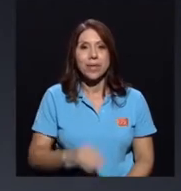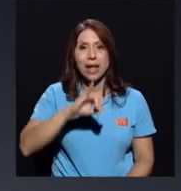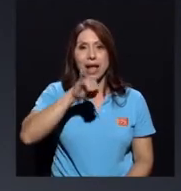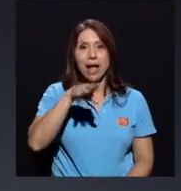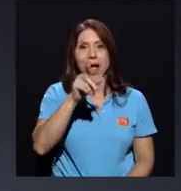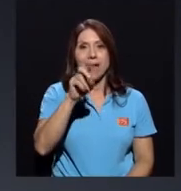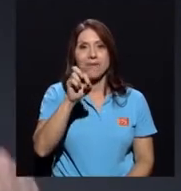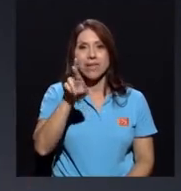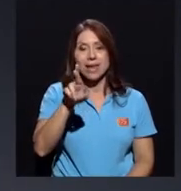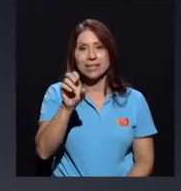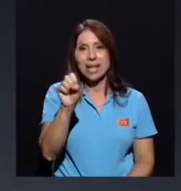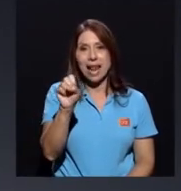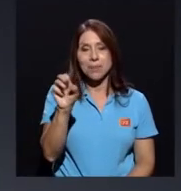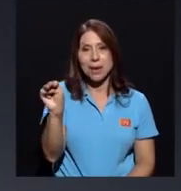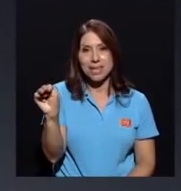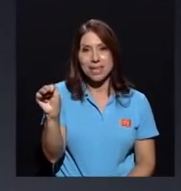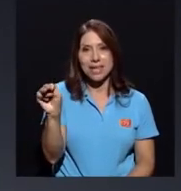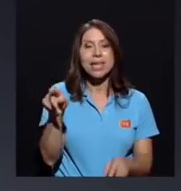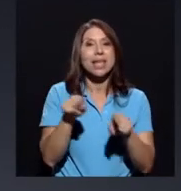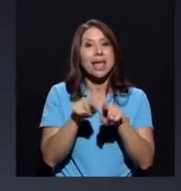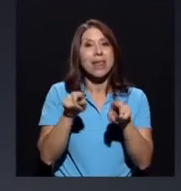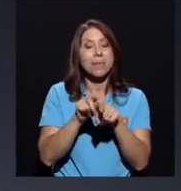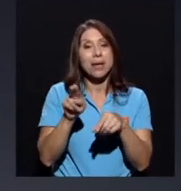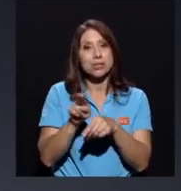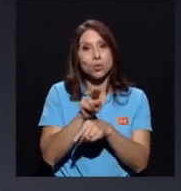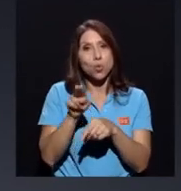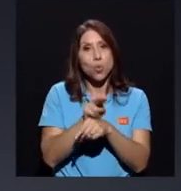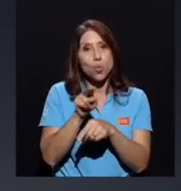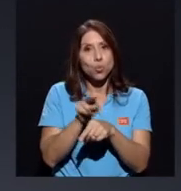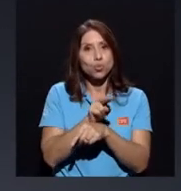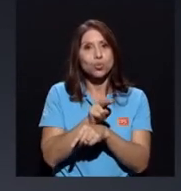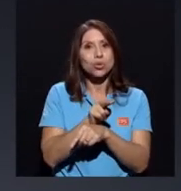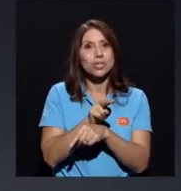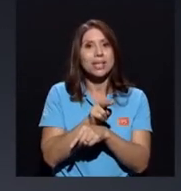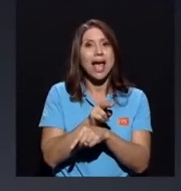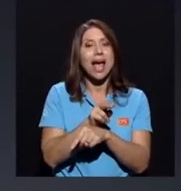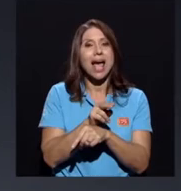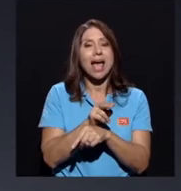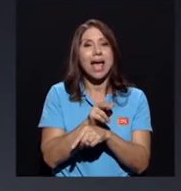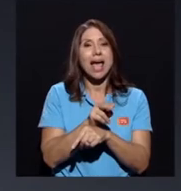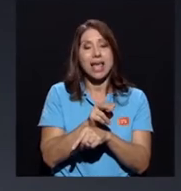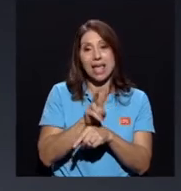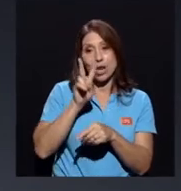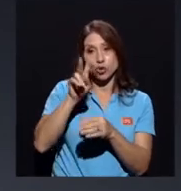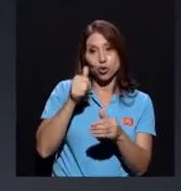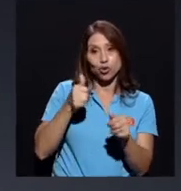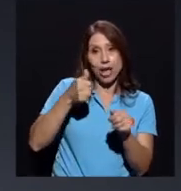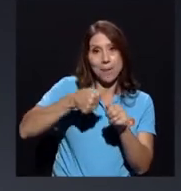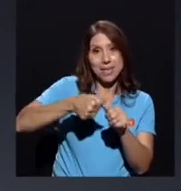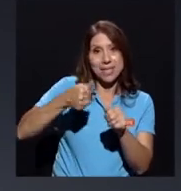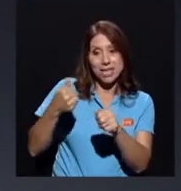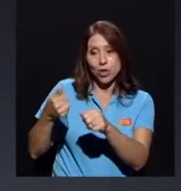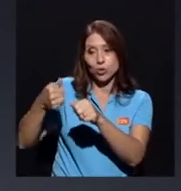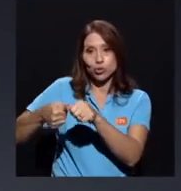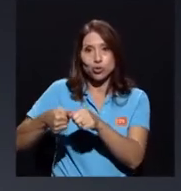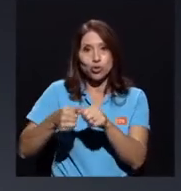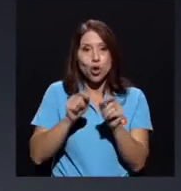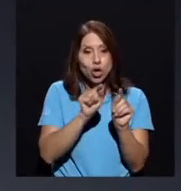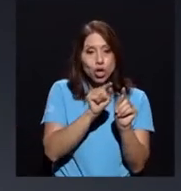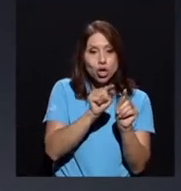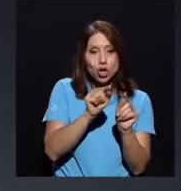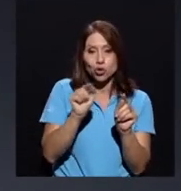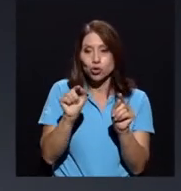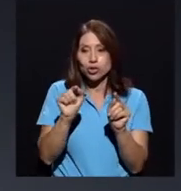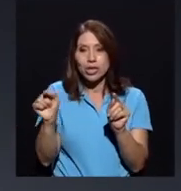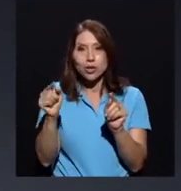sala-i-martin que además usa los viejitos en sus dos apellidos para para marcar con toda claridad que